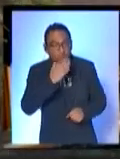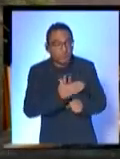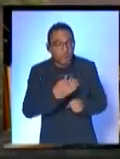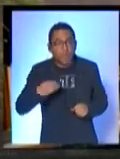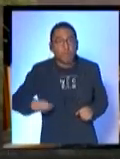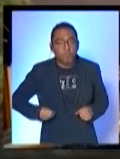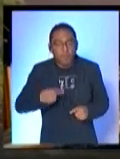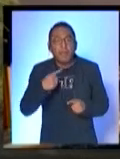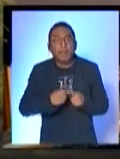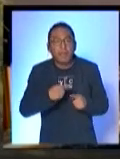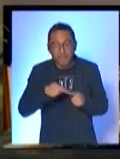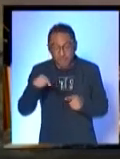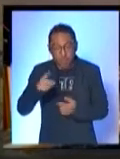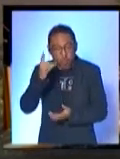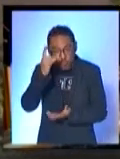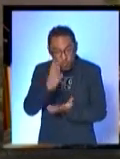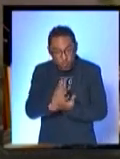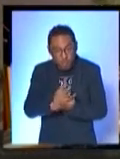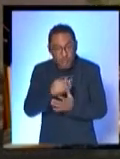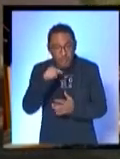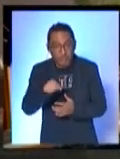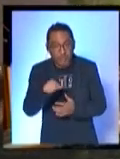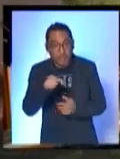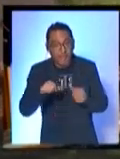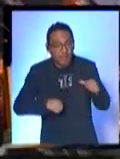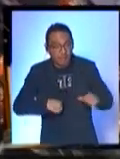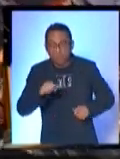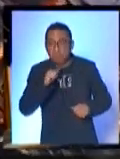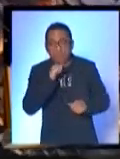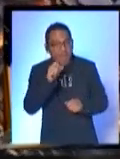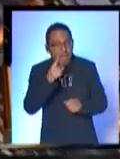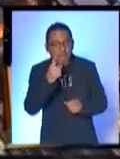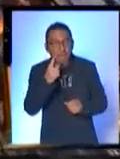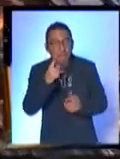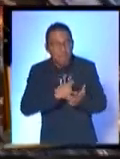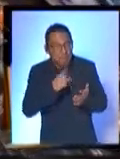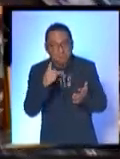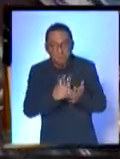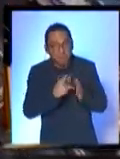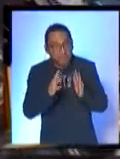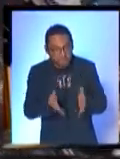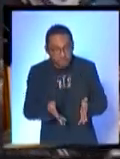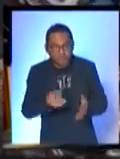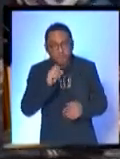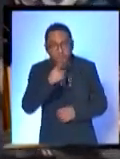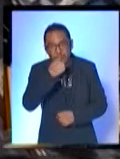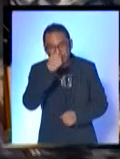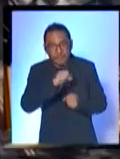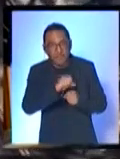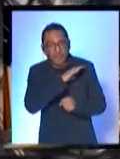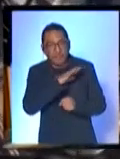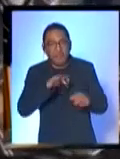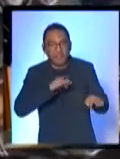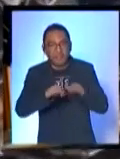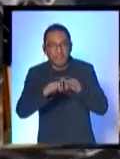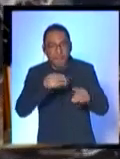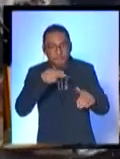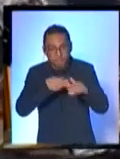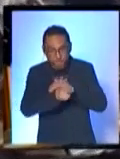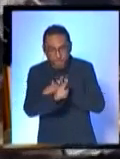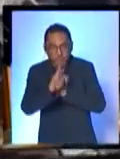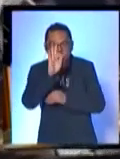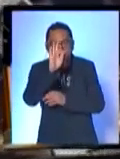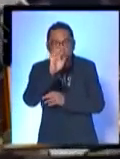único evento catastrófico que ocurre en esta administración. En el mismo contexto, el secretario general de Trabajadores del Metro,